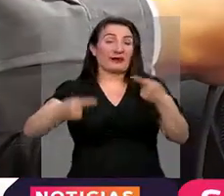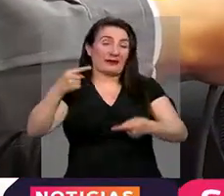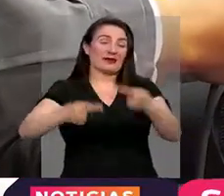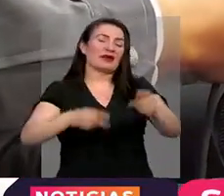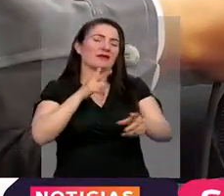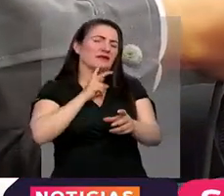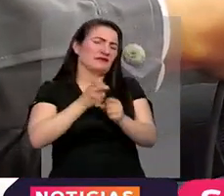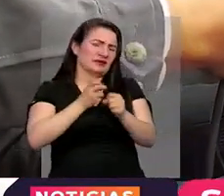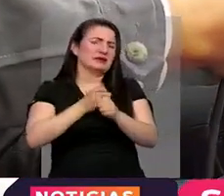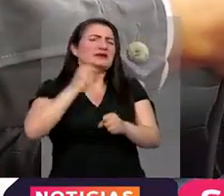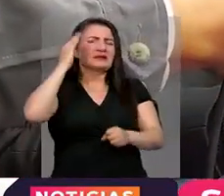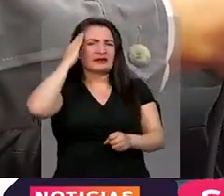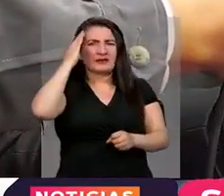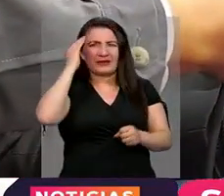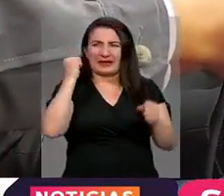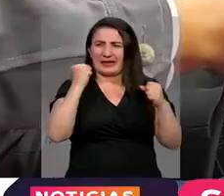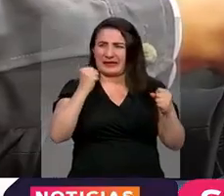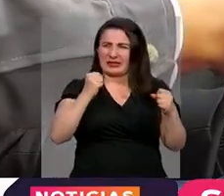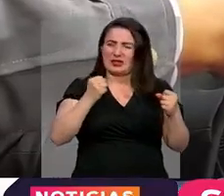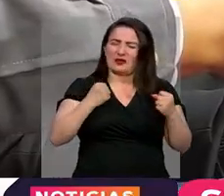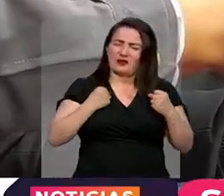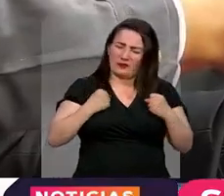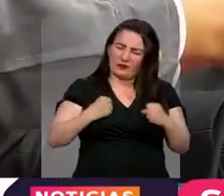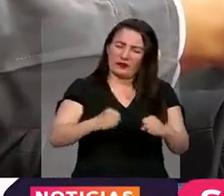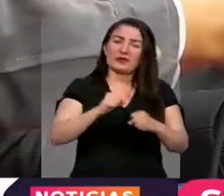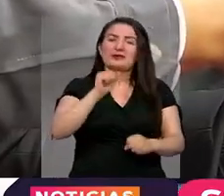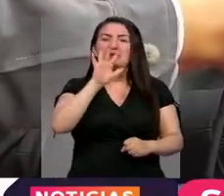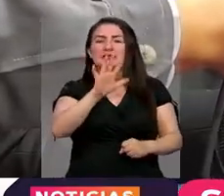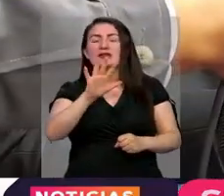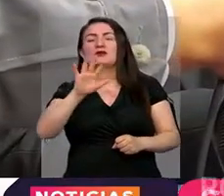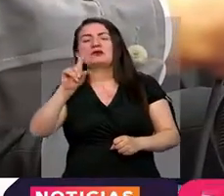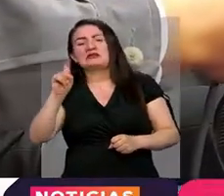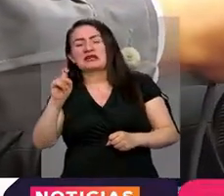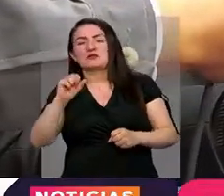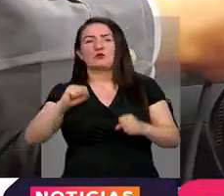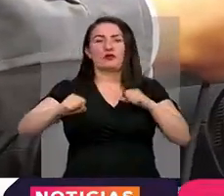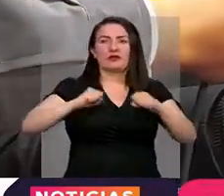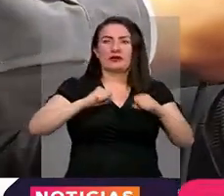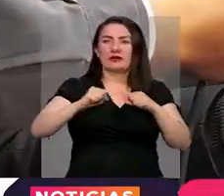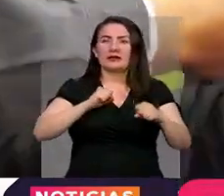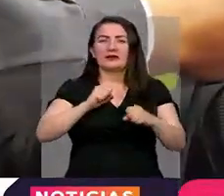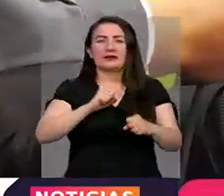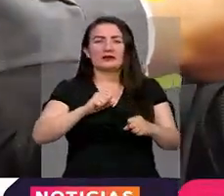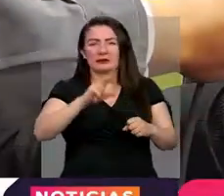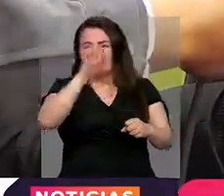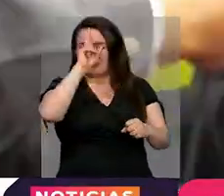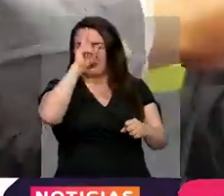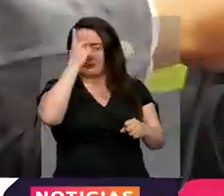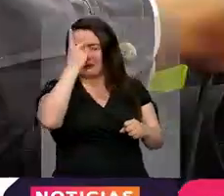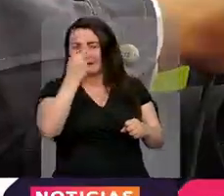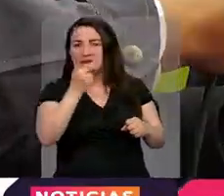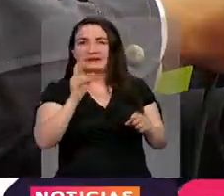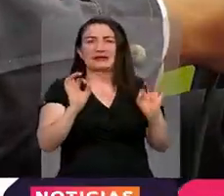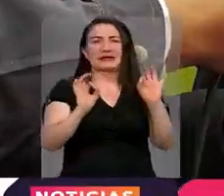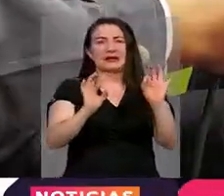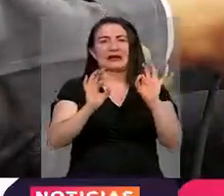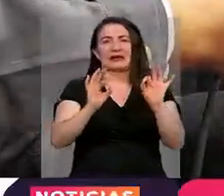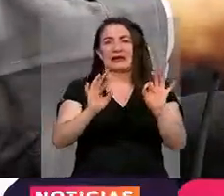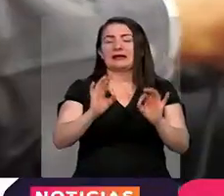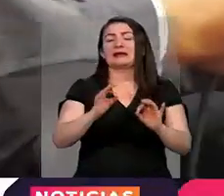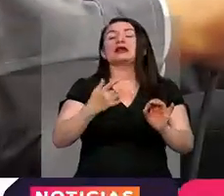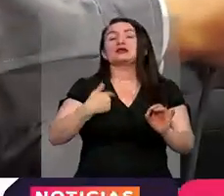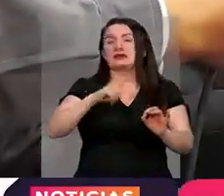difícil, sabía que para ganar había que hacer de 5 a 6 movimientos. Cuando fallas con esos deportistas de tan calidad que son medallistas